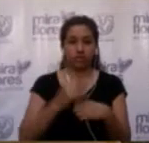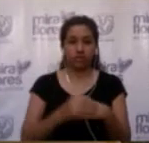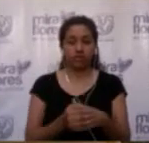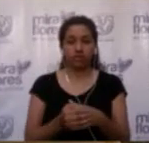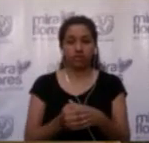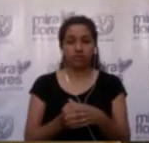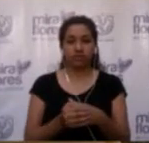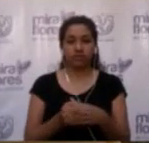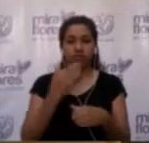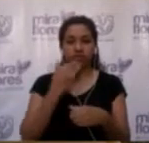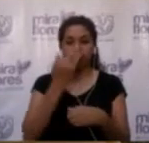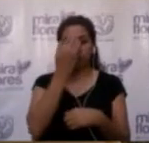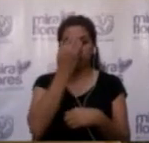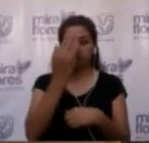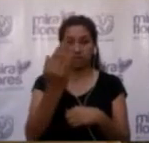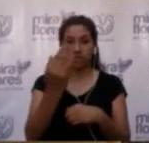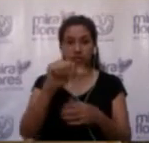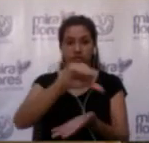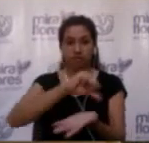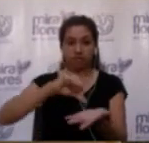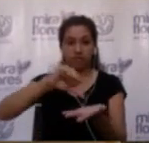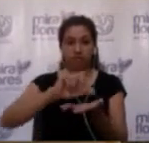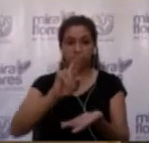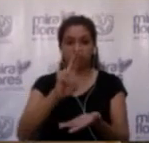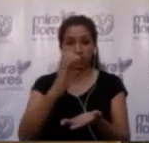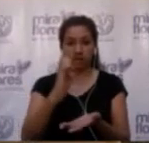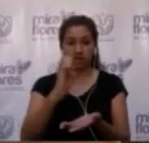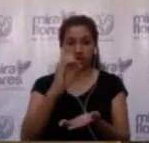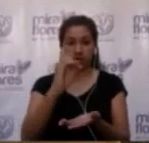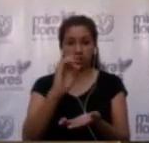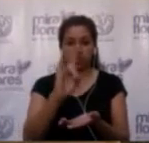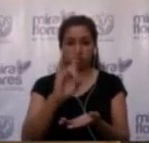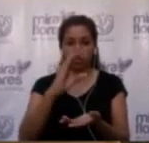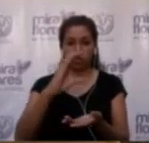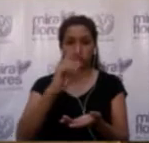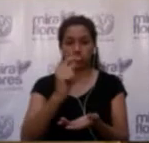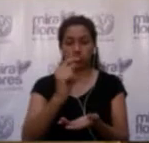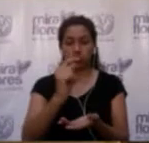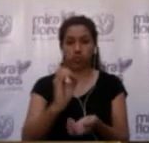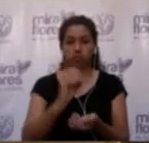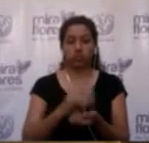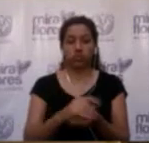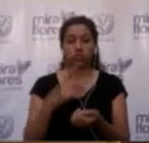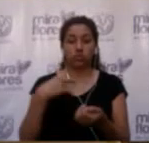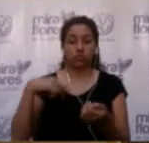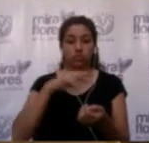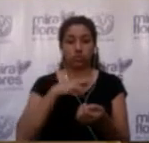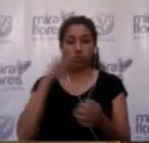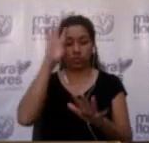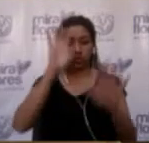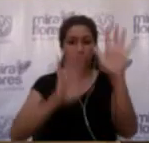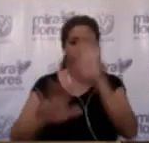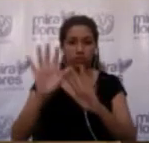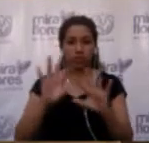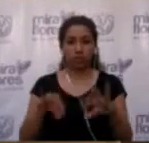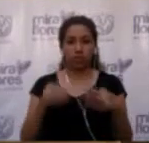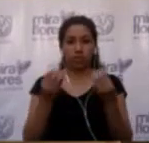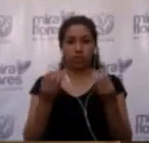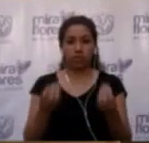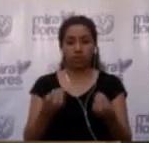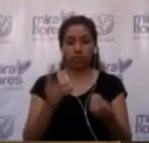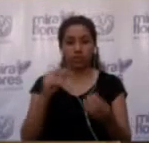que está frente al Parque Reducto, para que se ubiquen bien, están desesperados porque